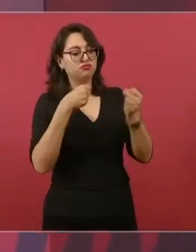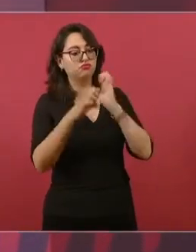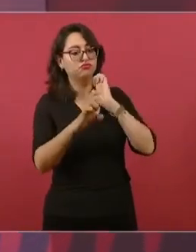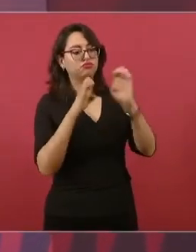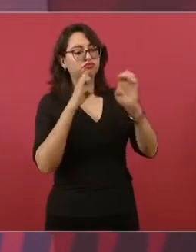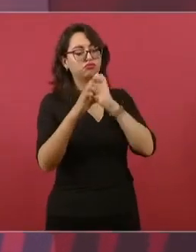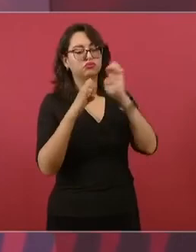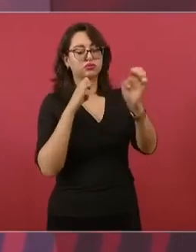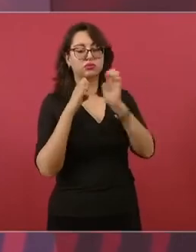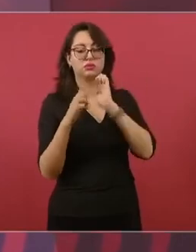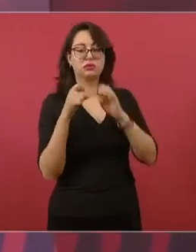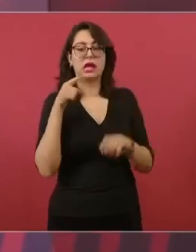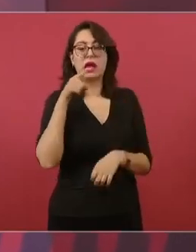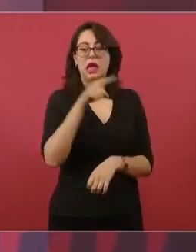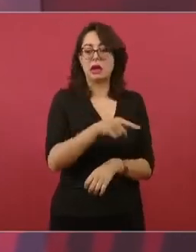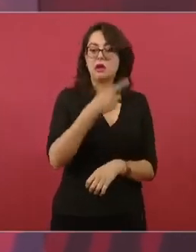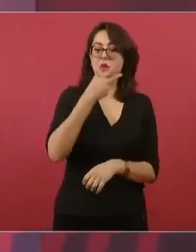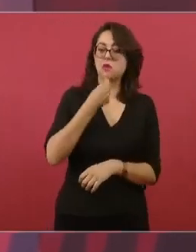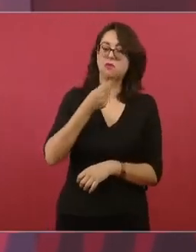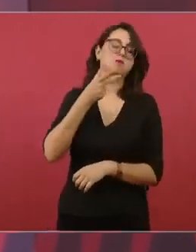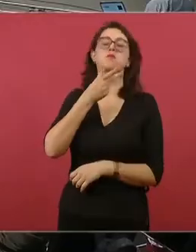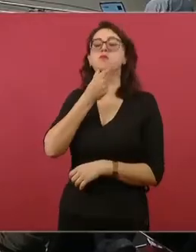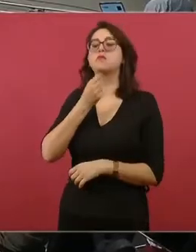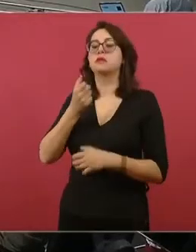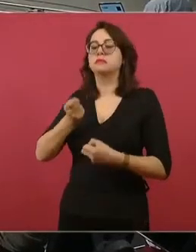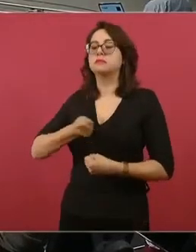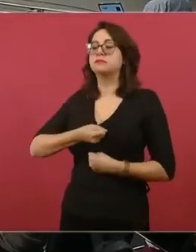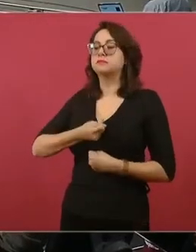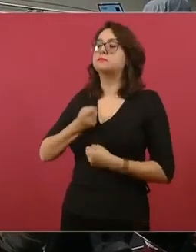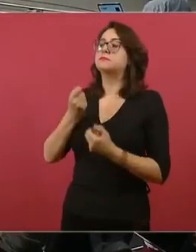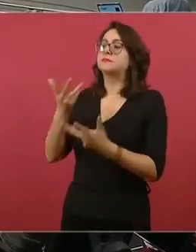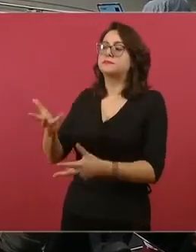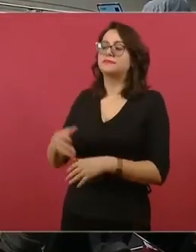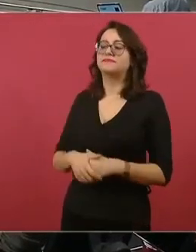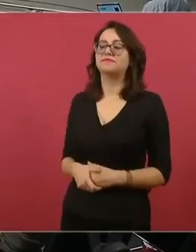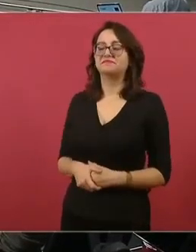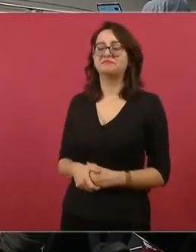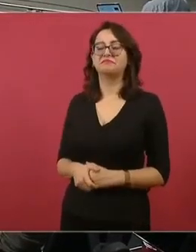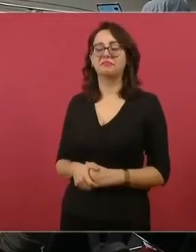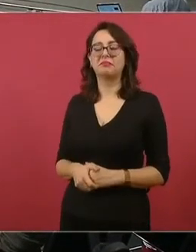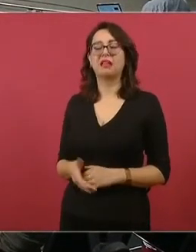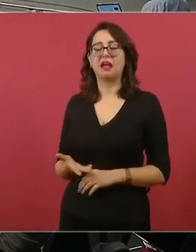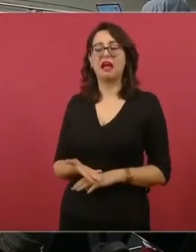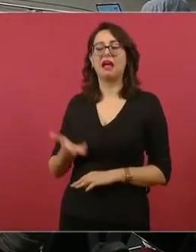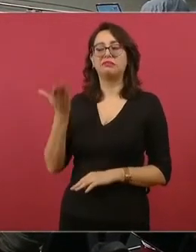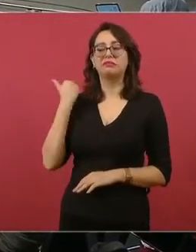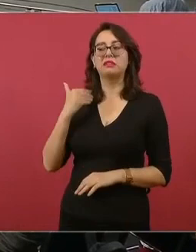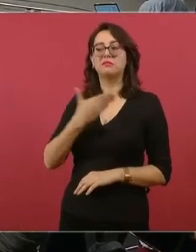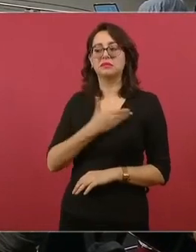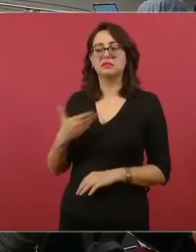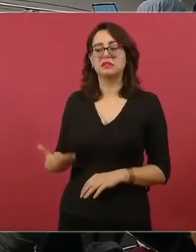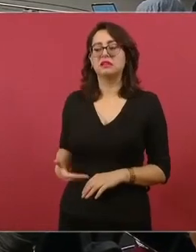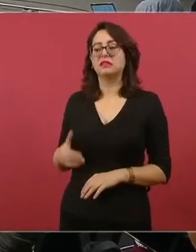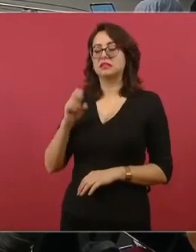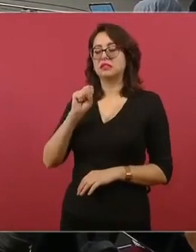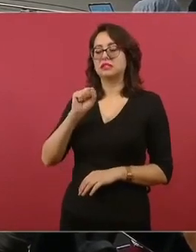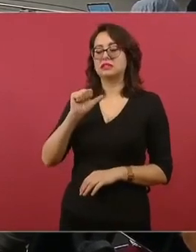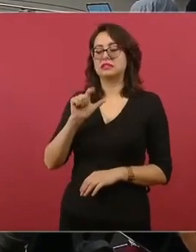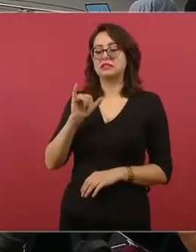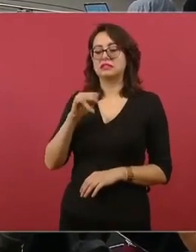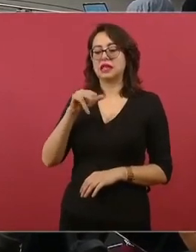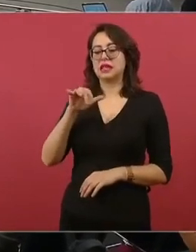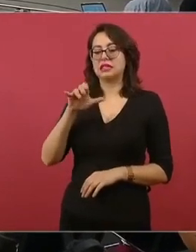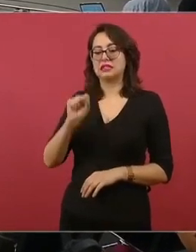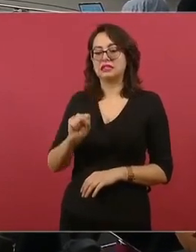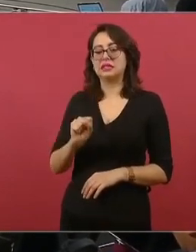de que en el gobierno de Salinas de Gortari se habían robado. ¿Salinas? No, eso no lo quiero